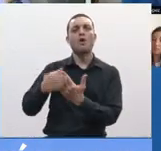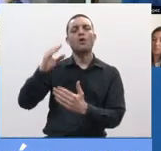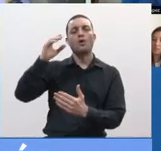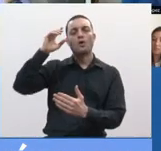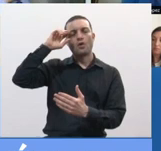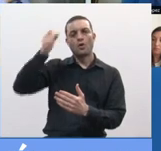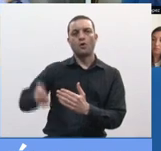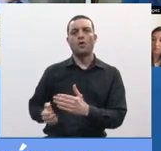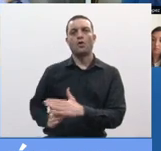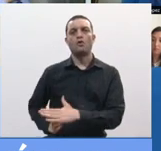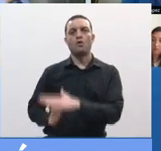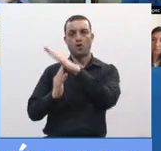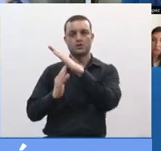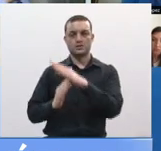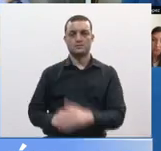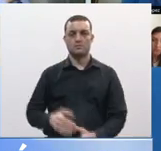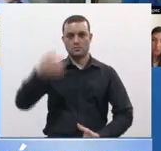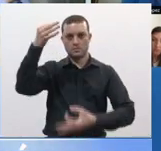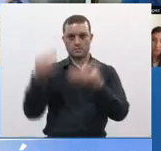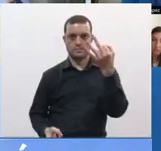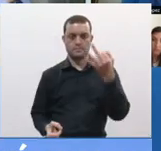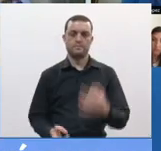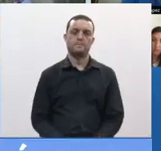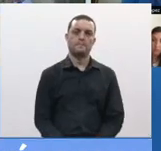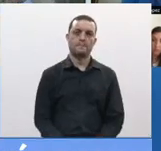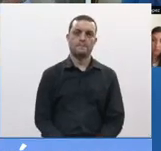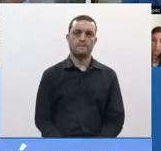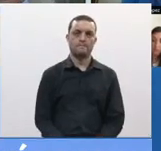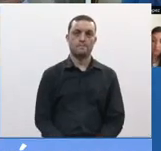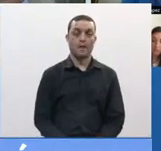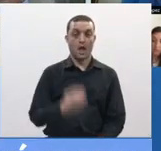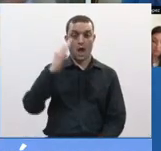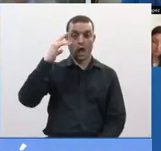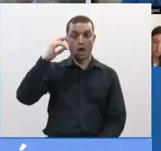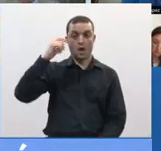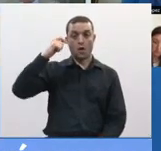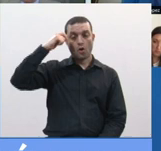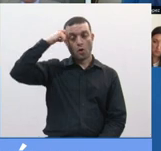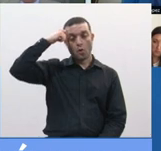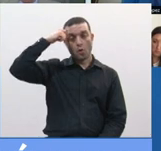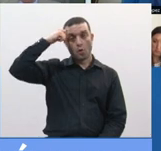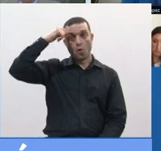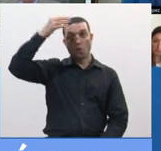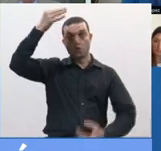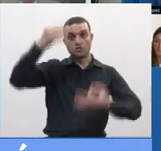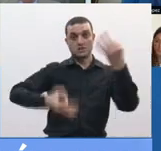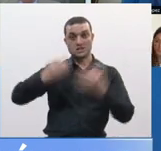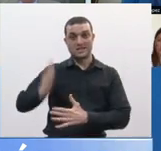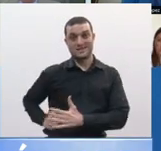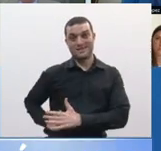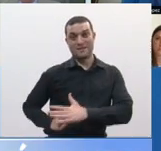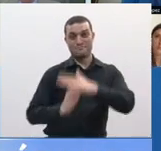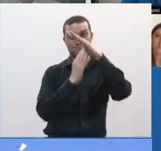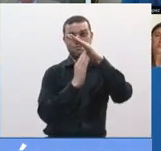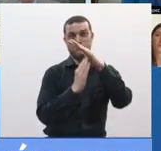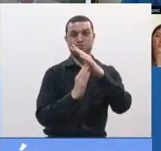el Persalto, bueno, no había corte más ejemplar que la Corte Argentina, que en ese momento había puesto en